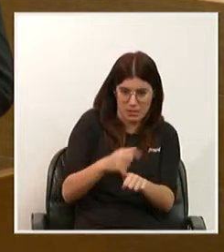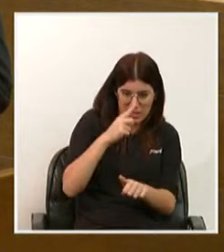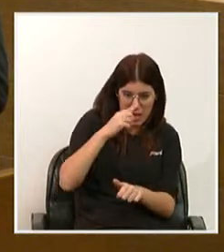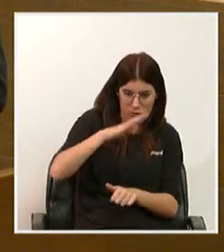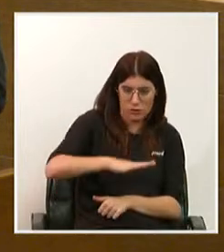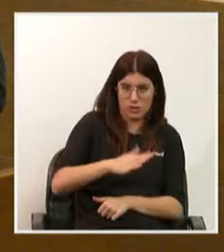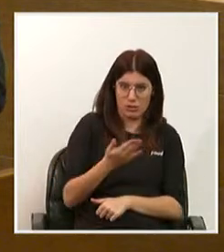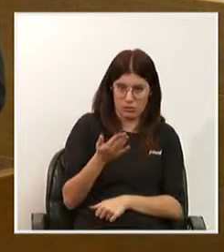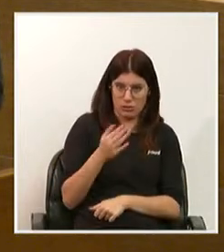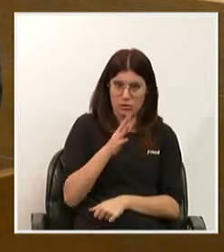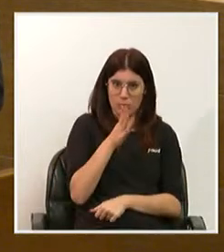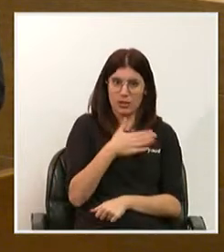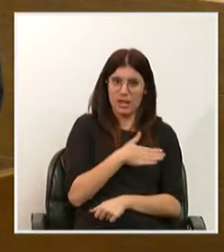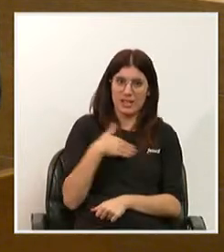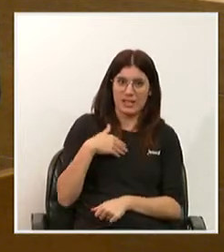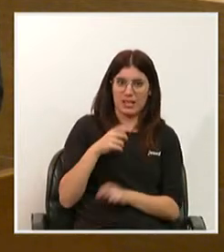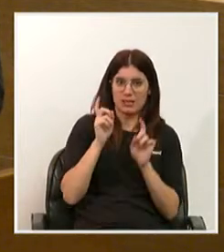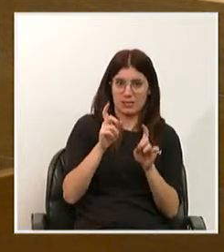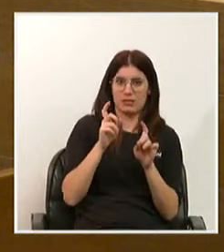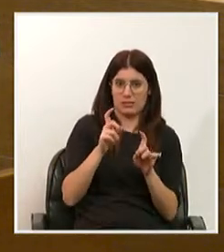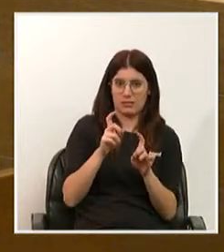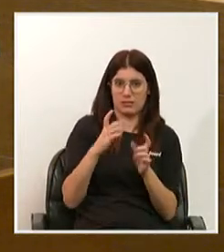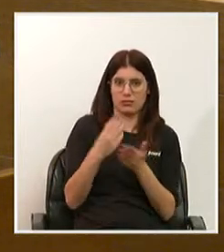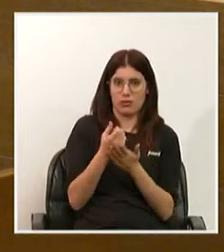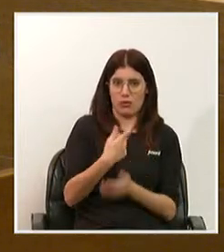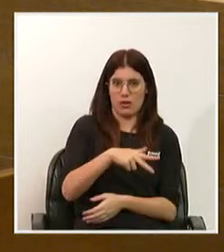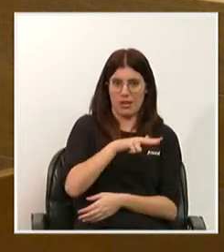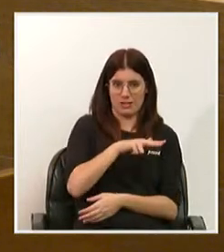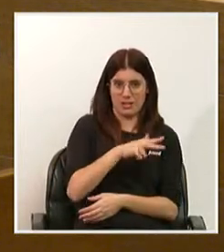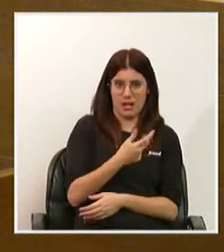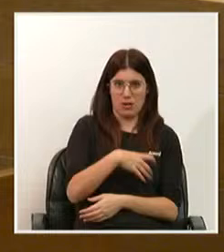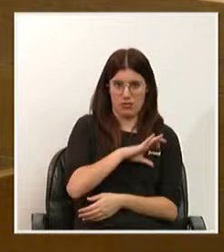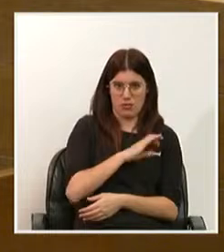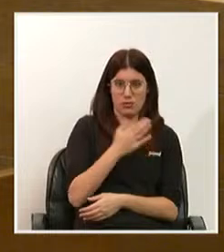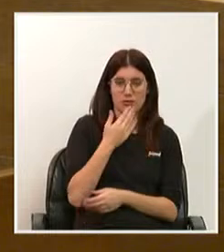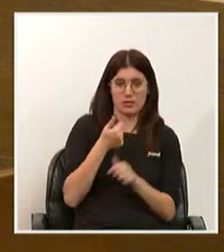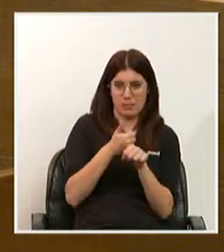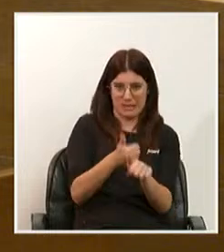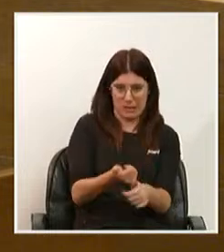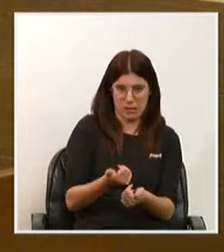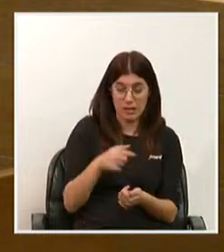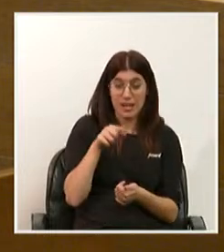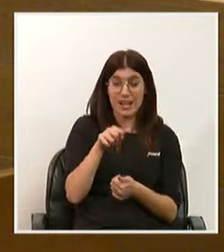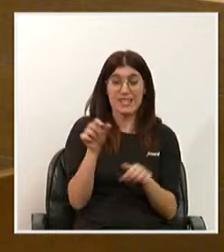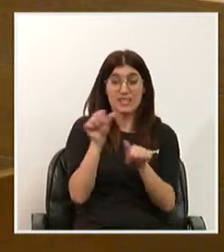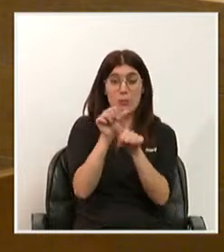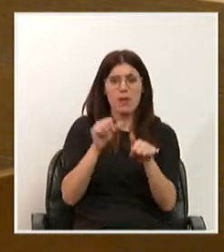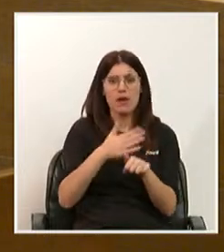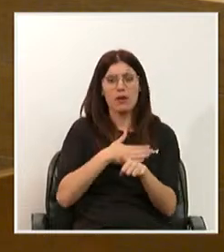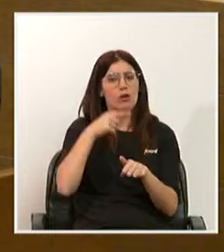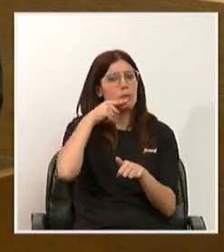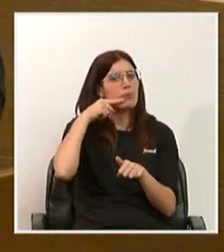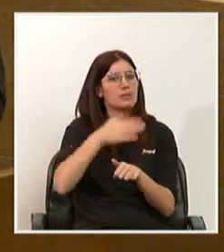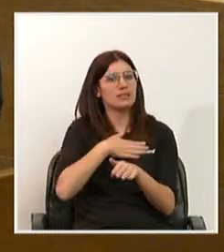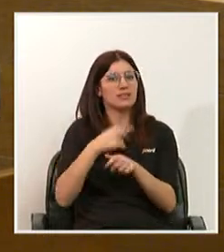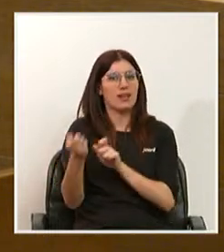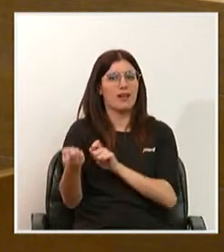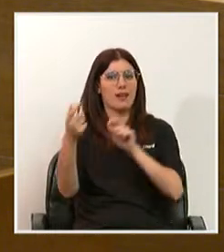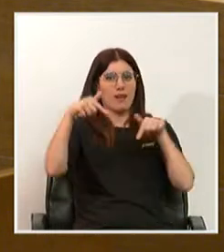quieren que se les impartan las materias en español pues ese modelo es el que compromís quiere trasladar a la